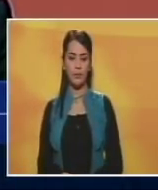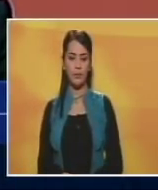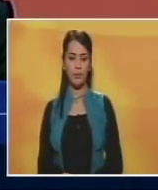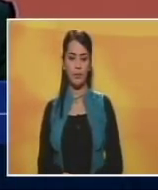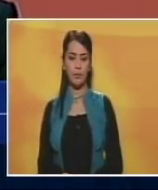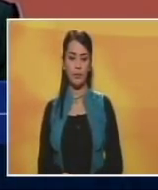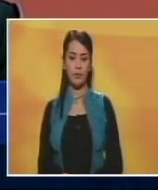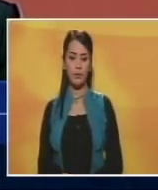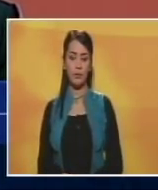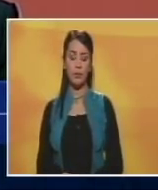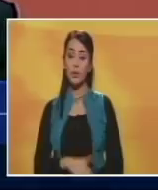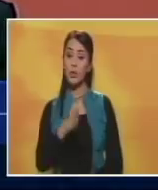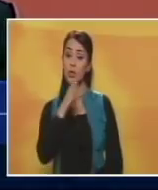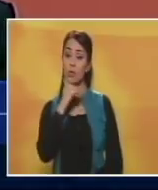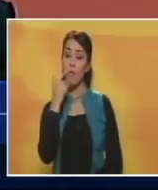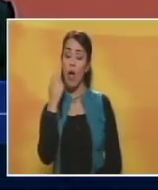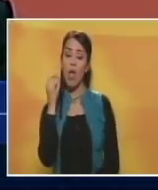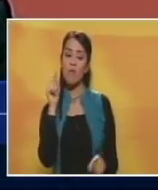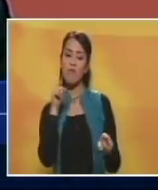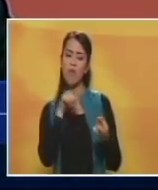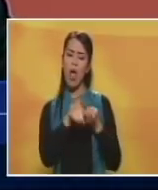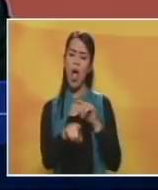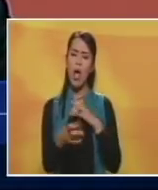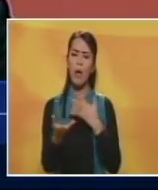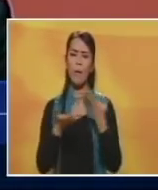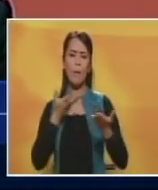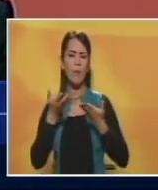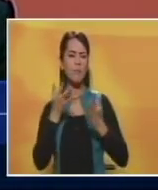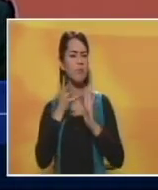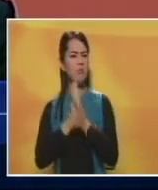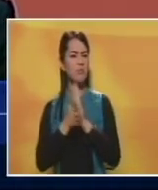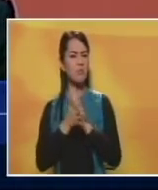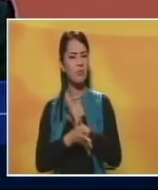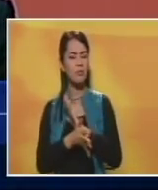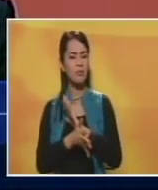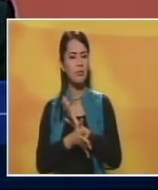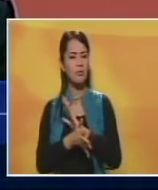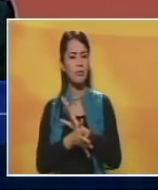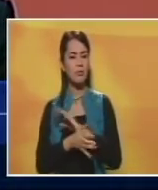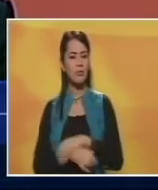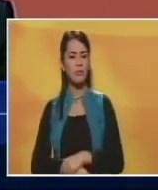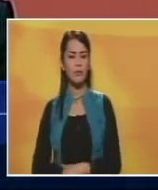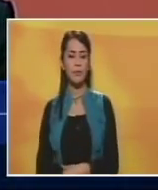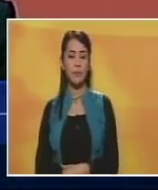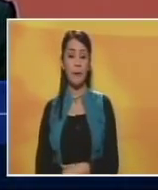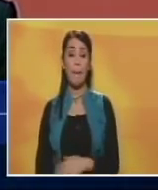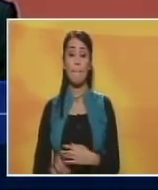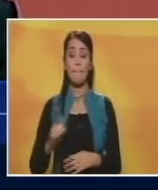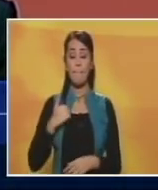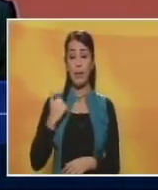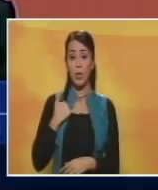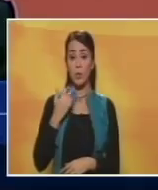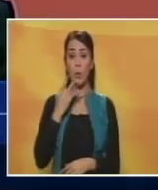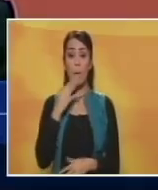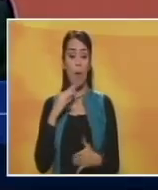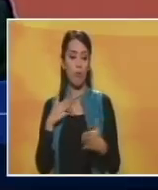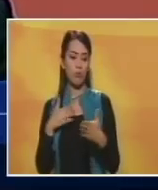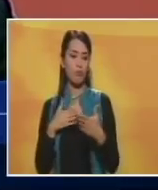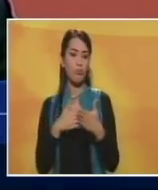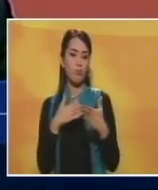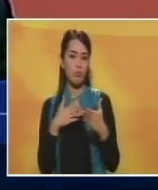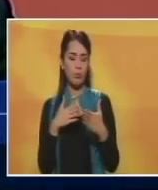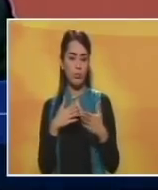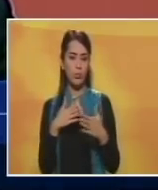Por lo tanto, no hay ningún tipo de justificación para que quienes pretendan boicotear,